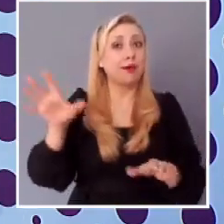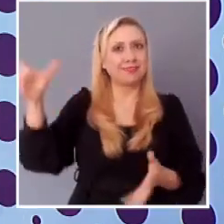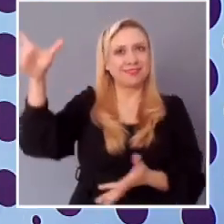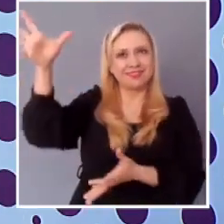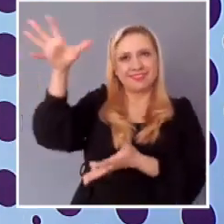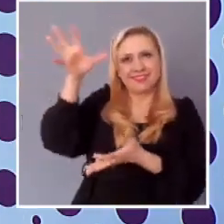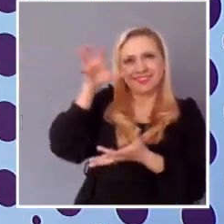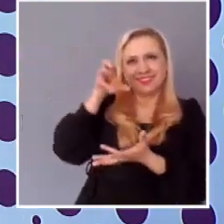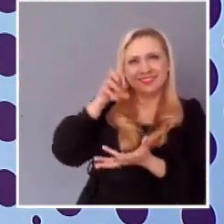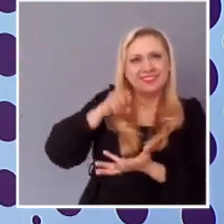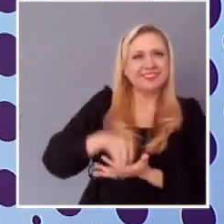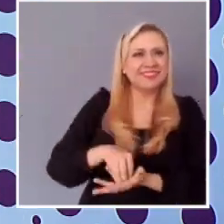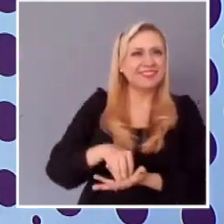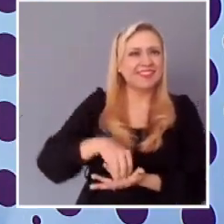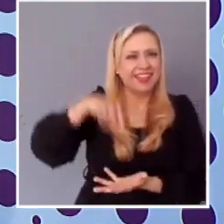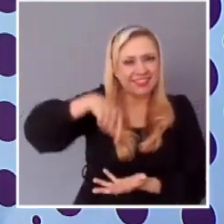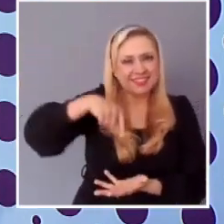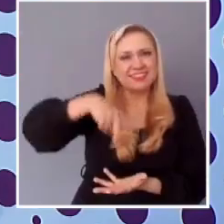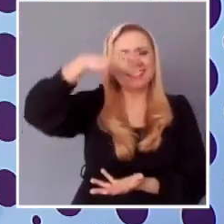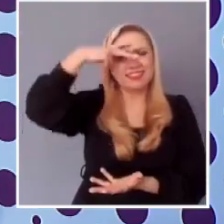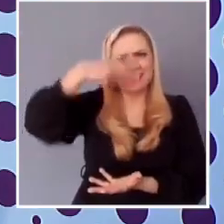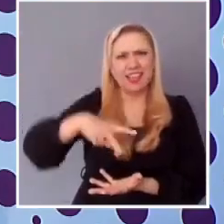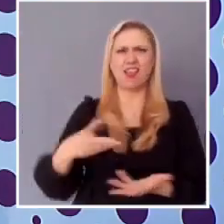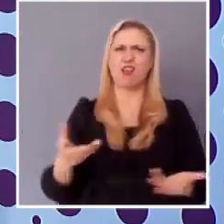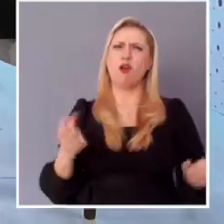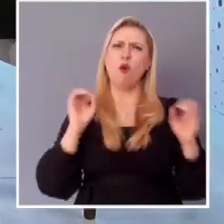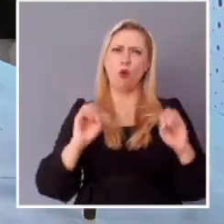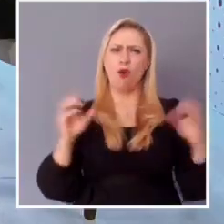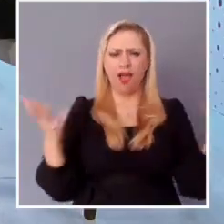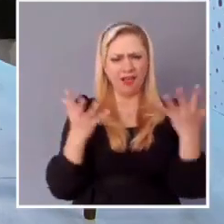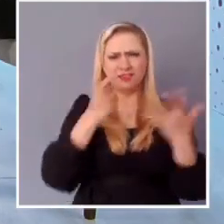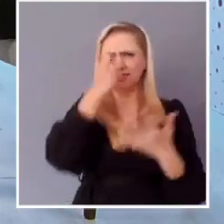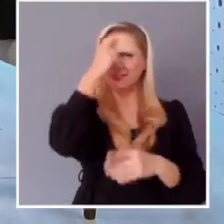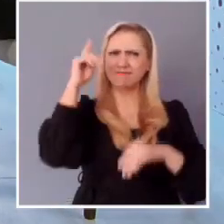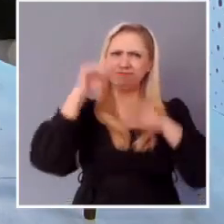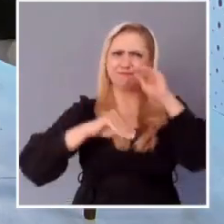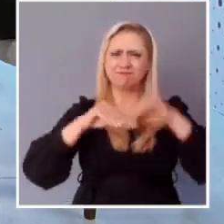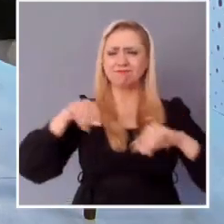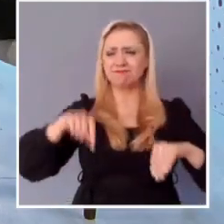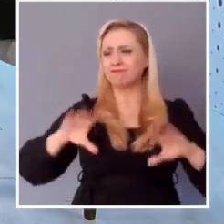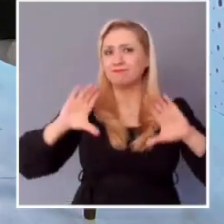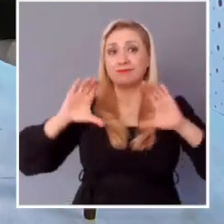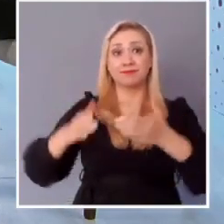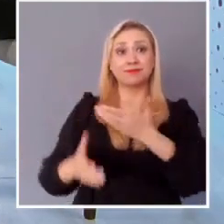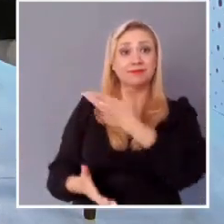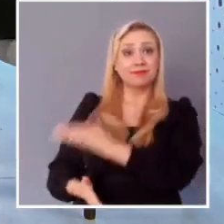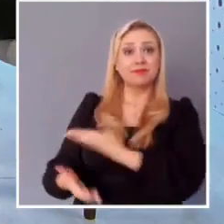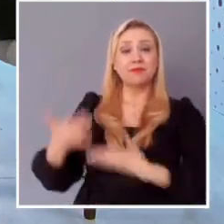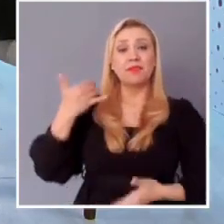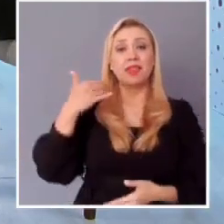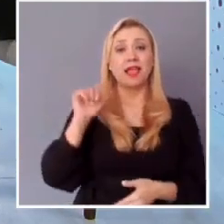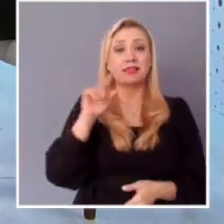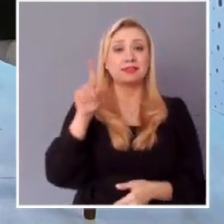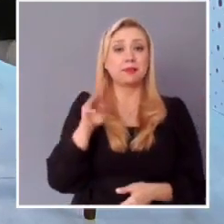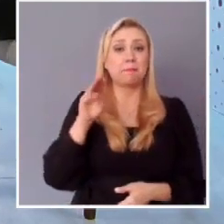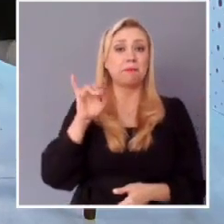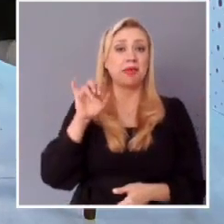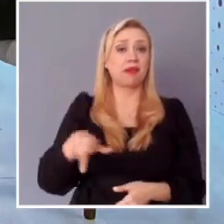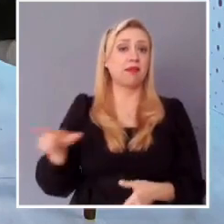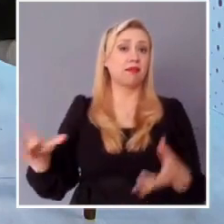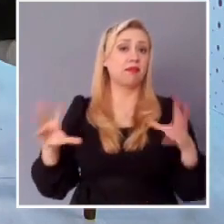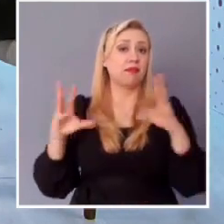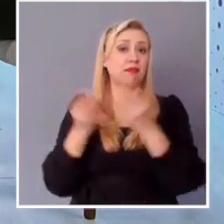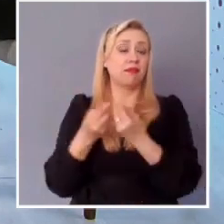nuestro país o incluso generarlas. La colectiva a la que pertenece nuestra compañera Yasmín es un ejemplo de cómo